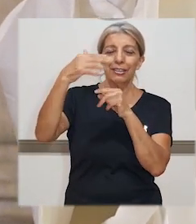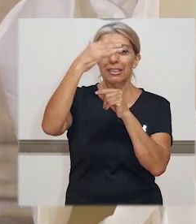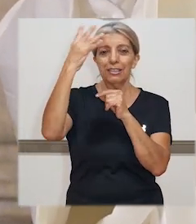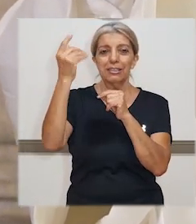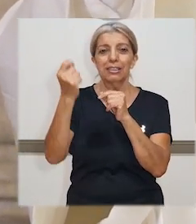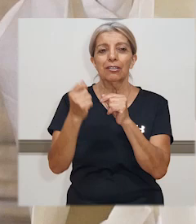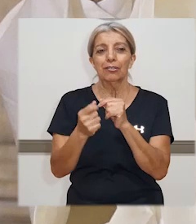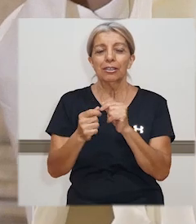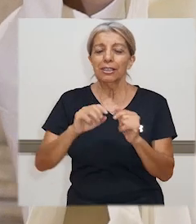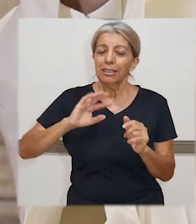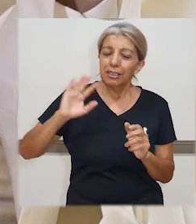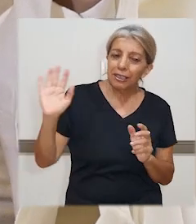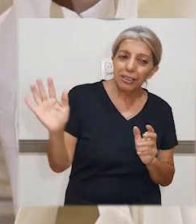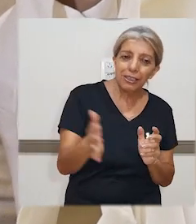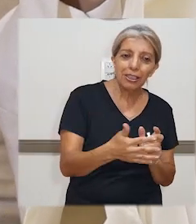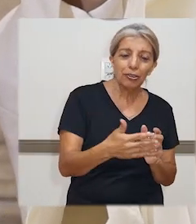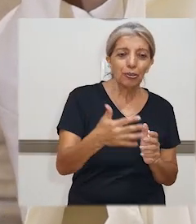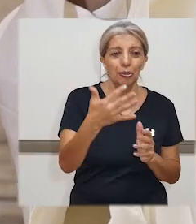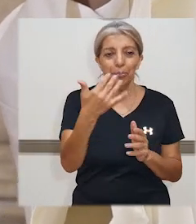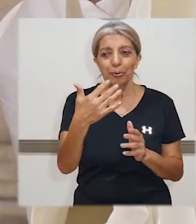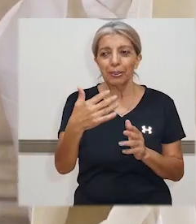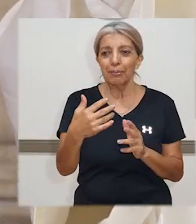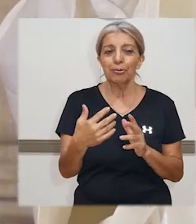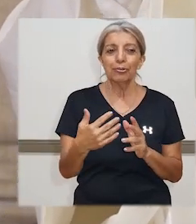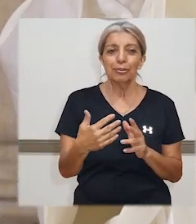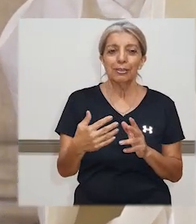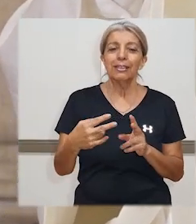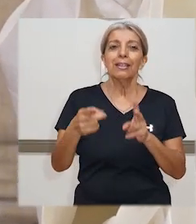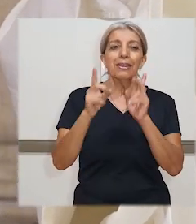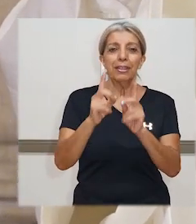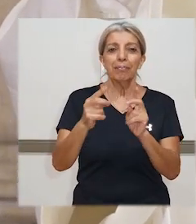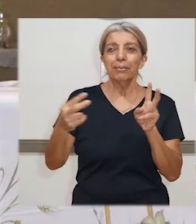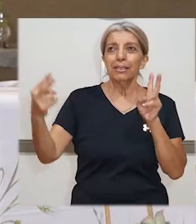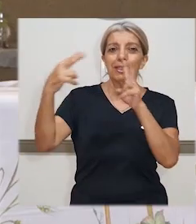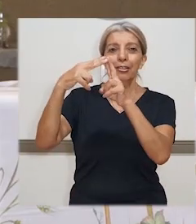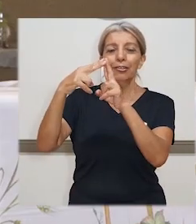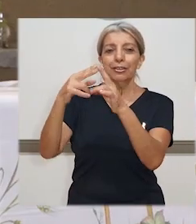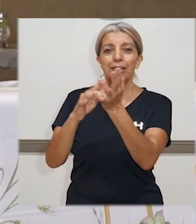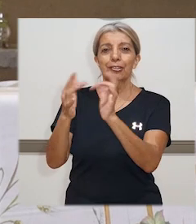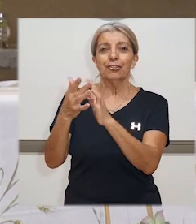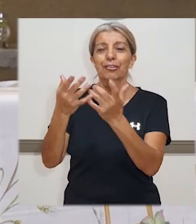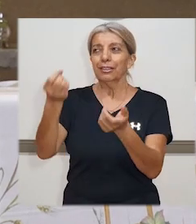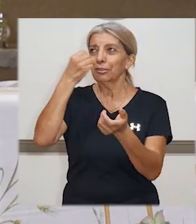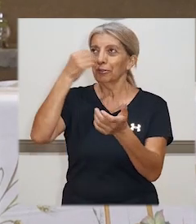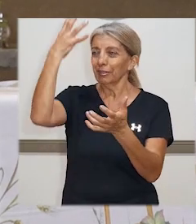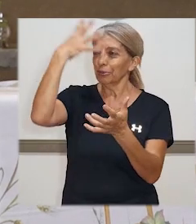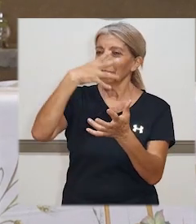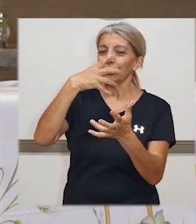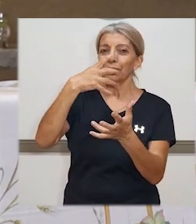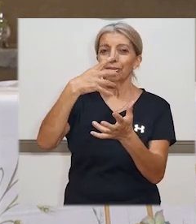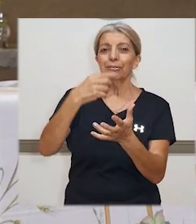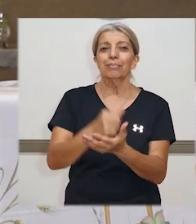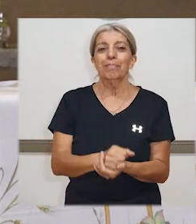su debilidad, llegue a la gloria que le alcanzó la fortaleza de Jesucristo, su Pastor, que vive y